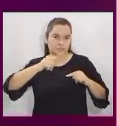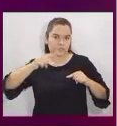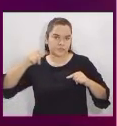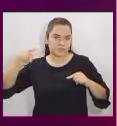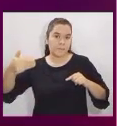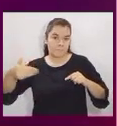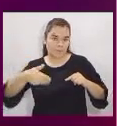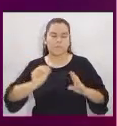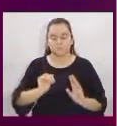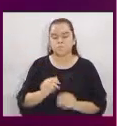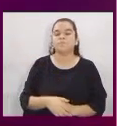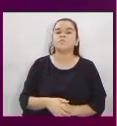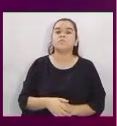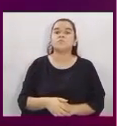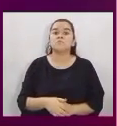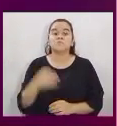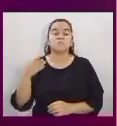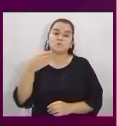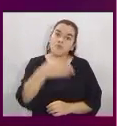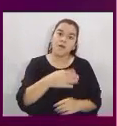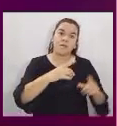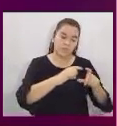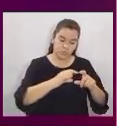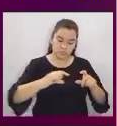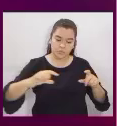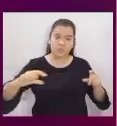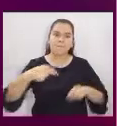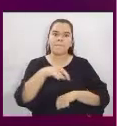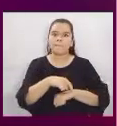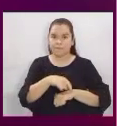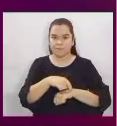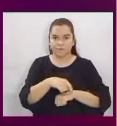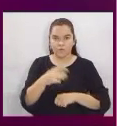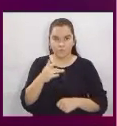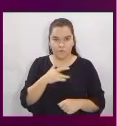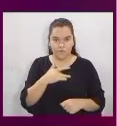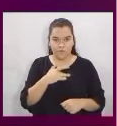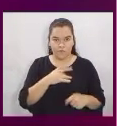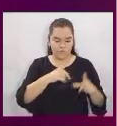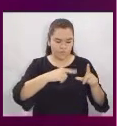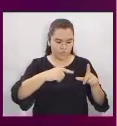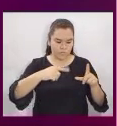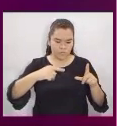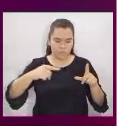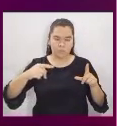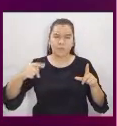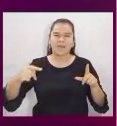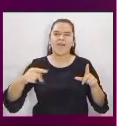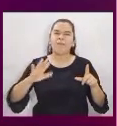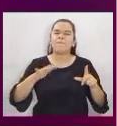un electrocardiograma. En el electrocardiograma, cuando fuimos al cardiólogo, el